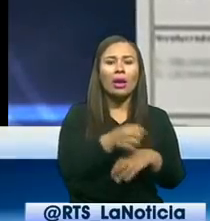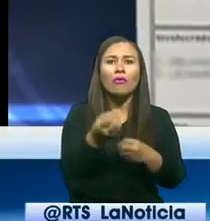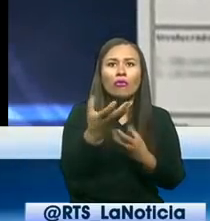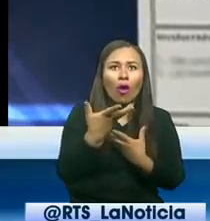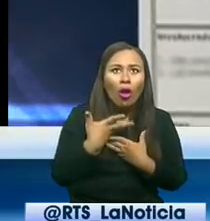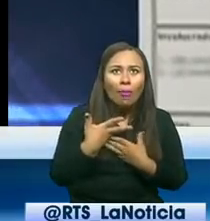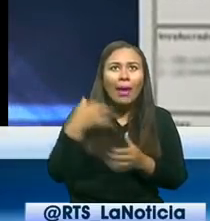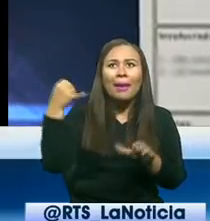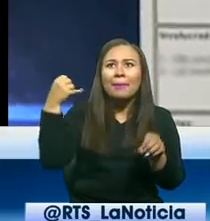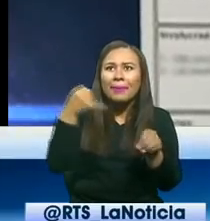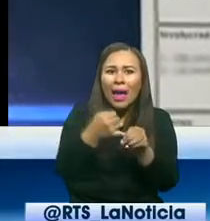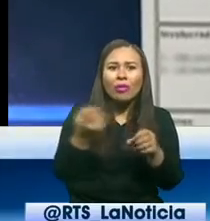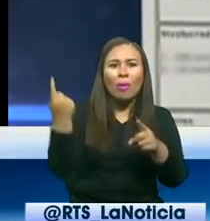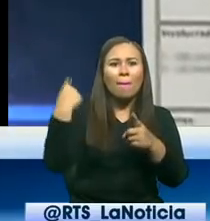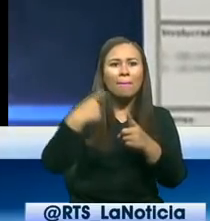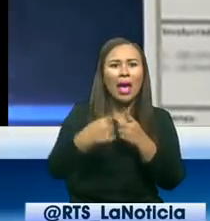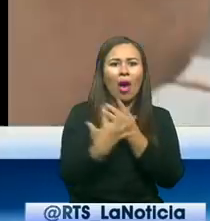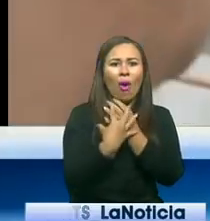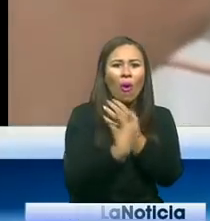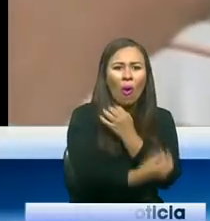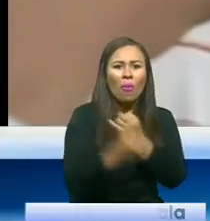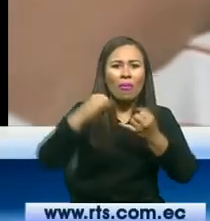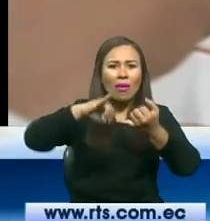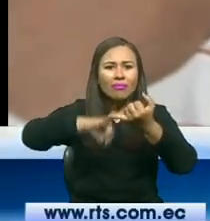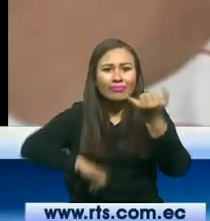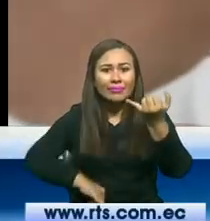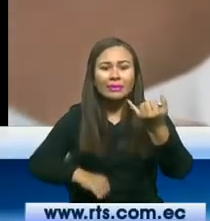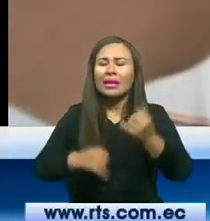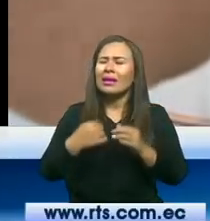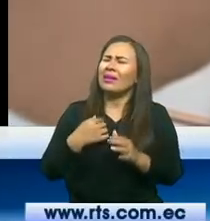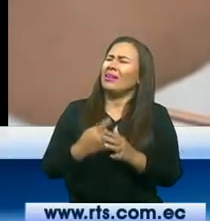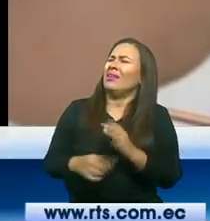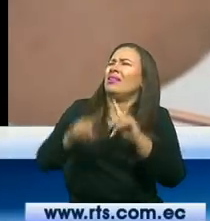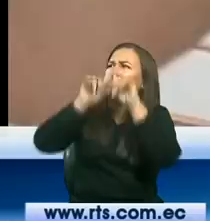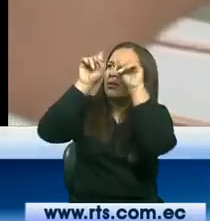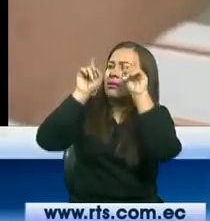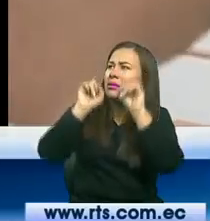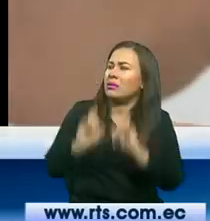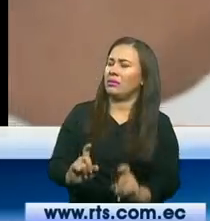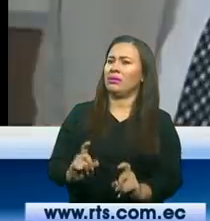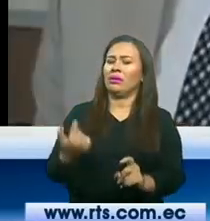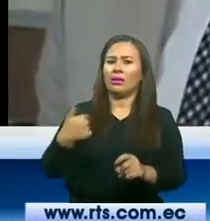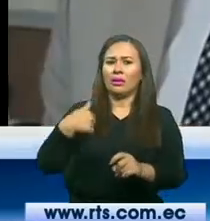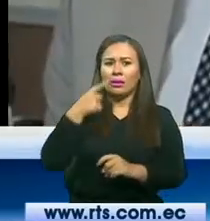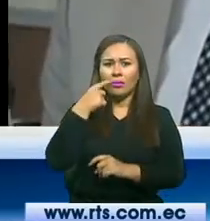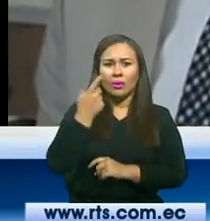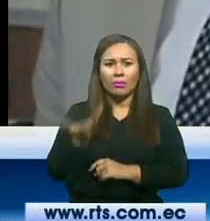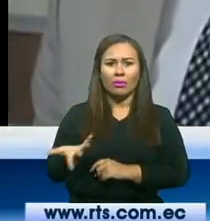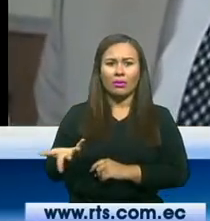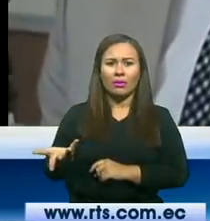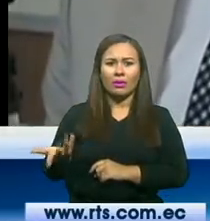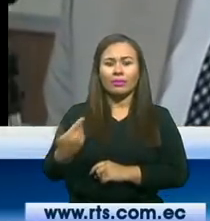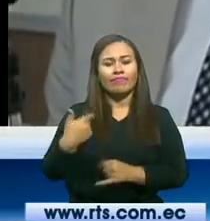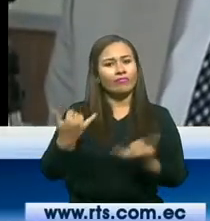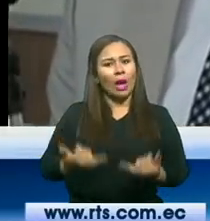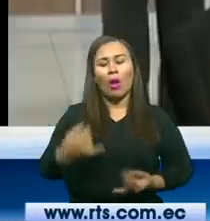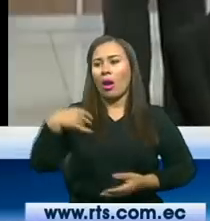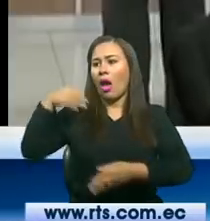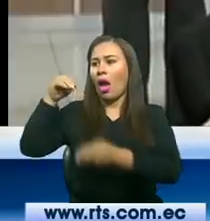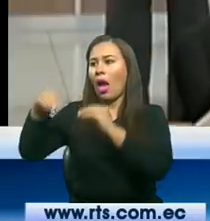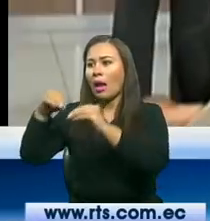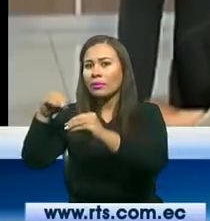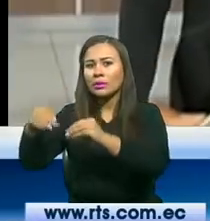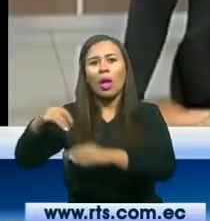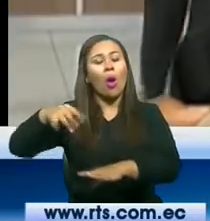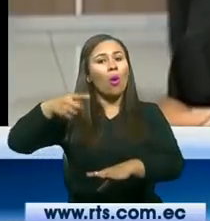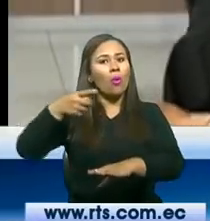y contagiado de VIH. En la audiencia preparatoria de juicio, la fiscalía pidió prisión preventiva. Su